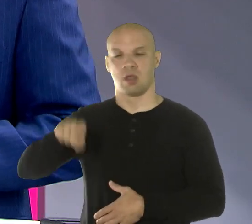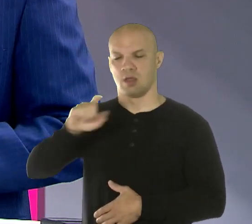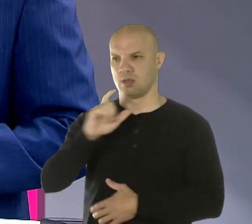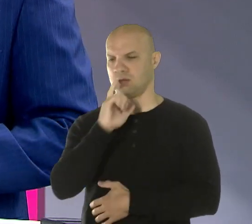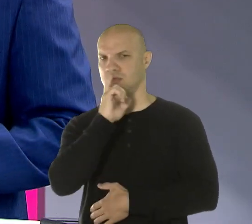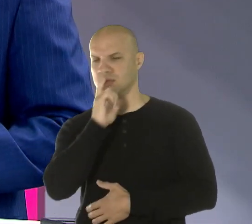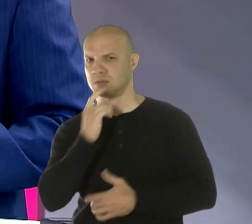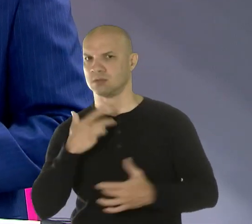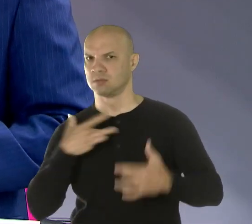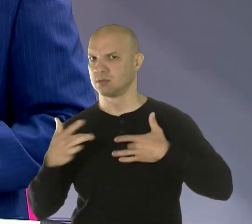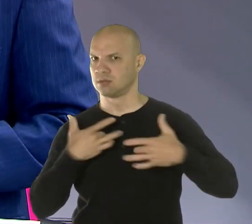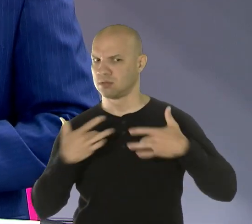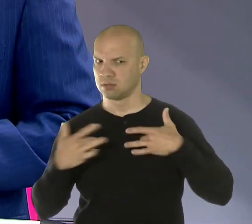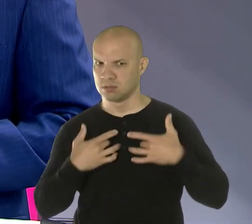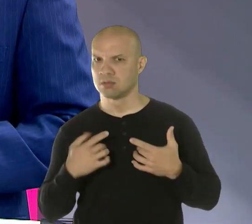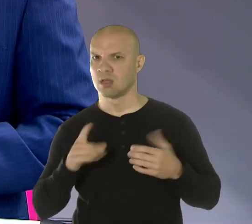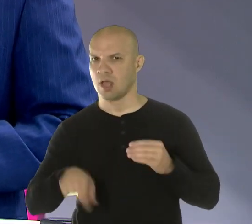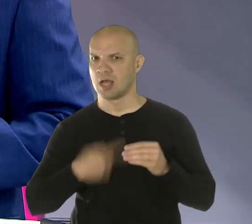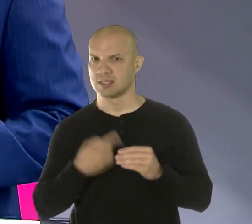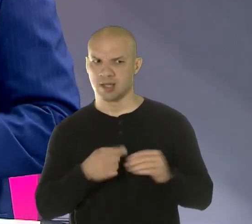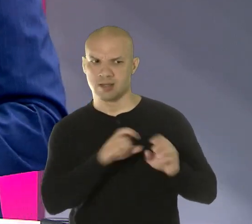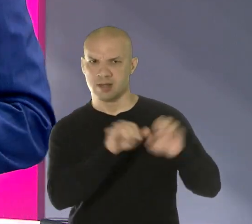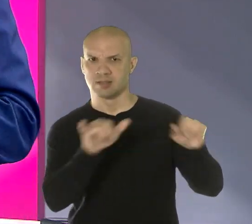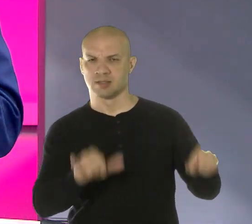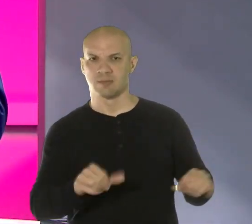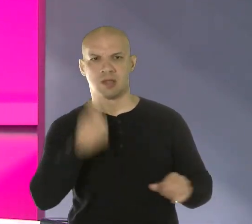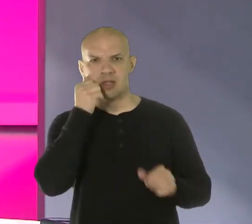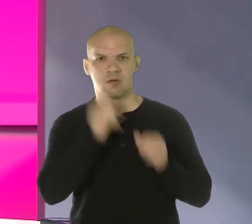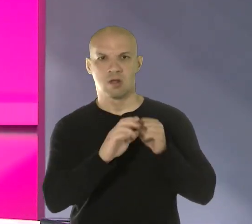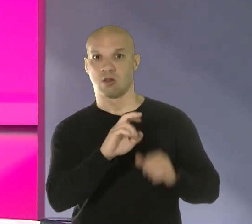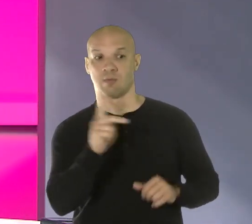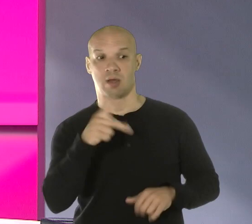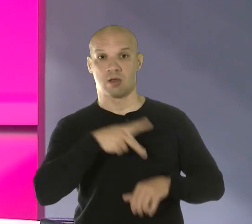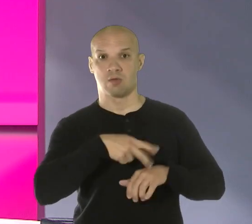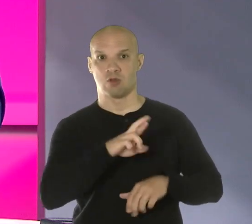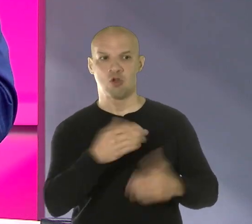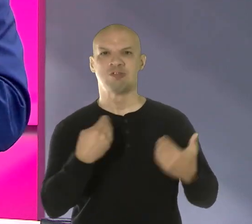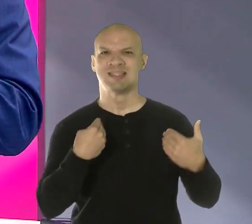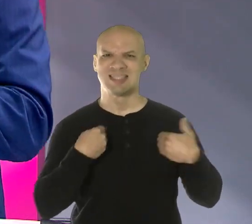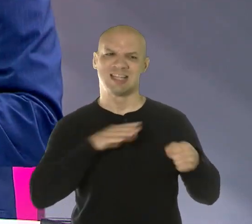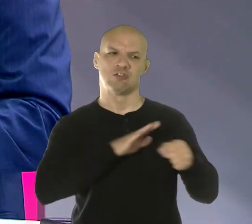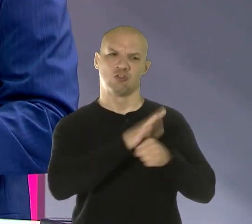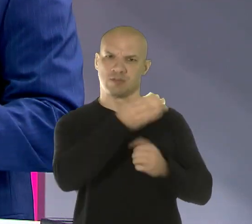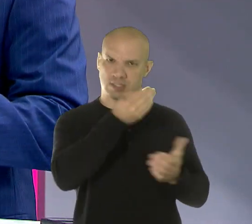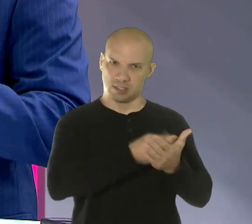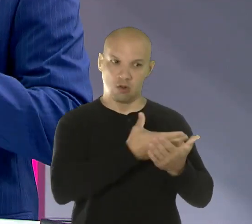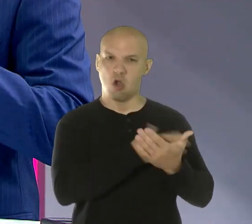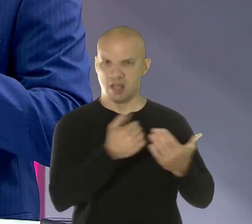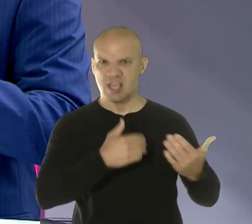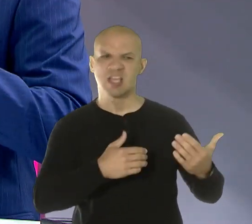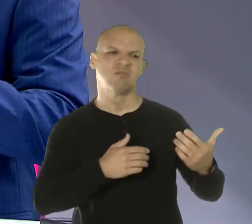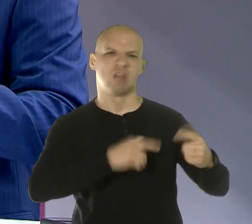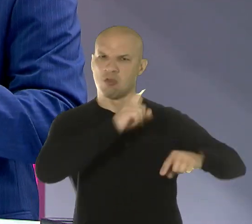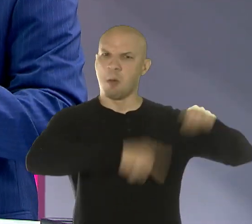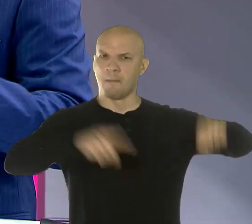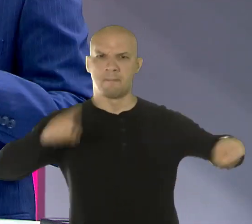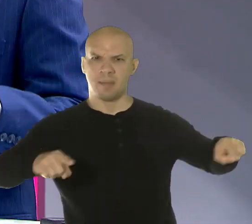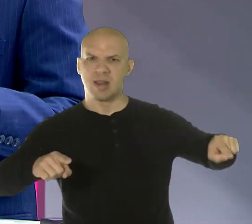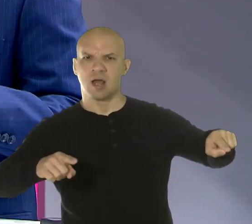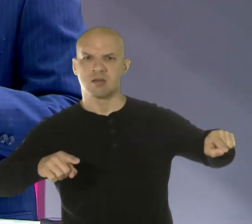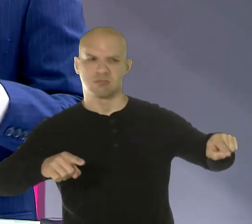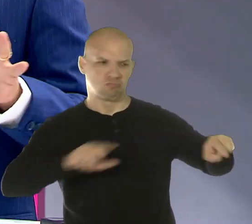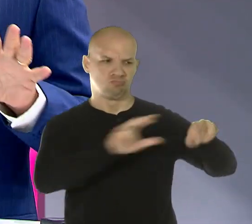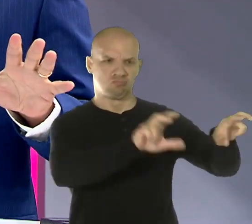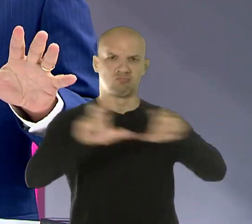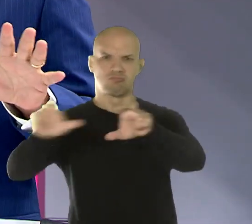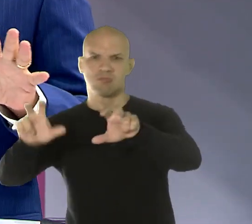local respecto a la estabilidad del sistema y recuerda que los bancos en Puerto Rico están bien capitalizados y diversificados. Ustedes como economistas, ¿qué le pueden